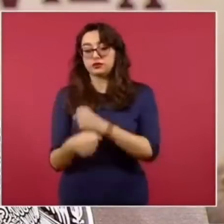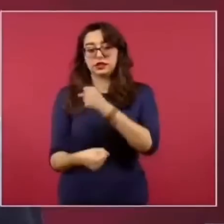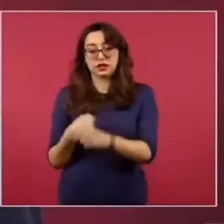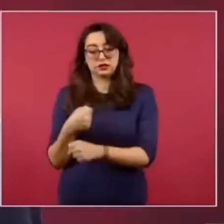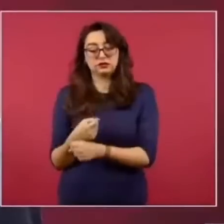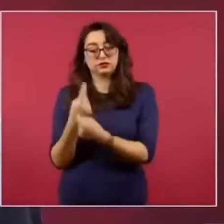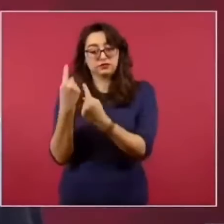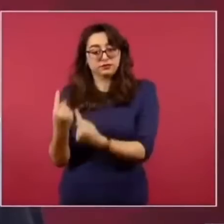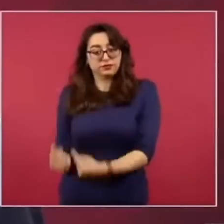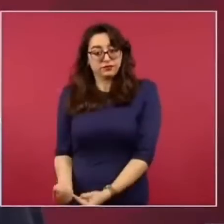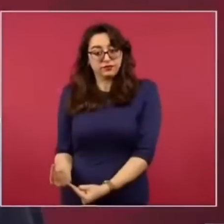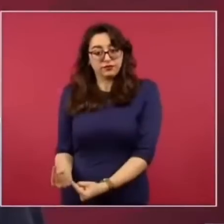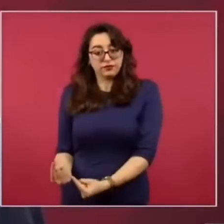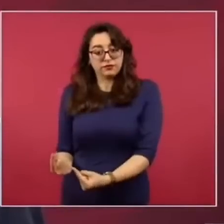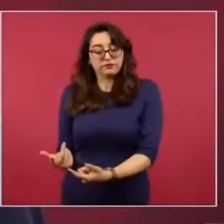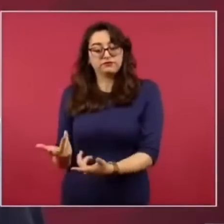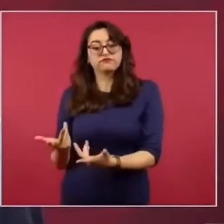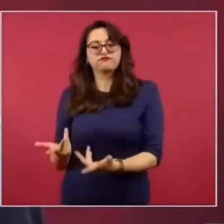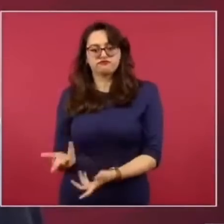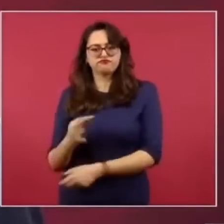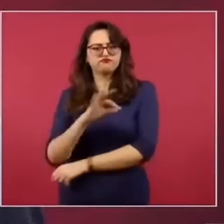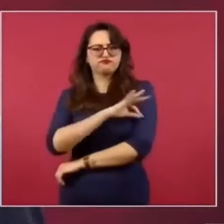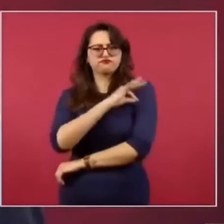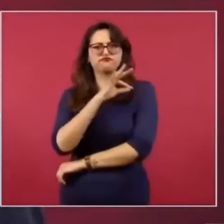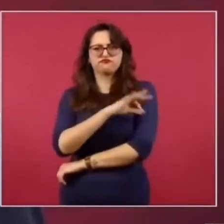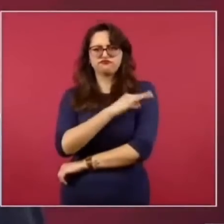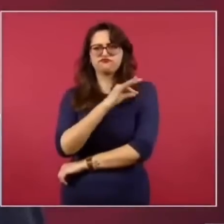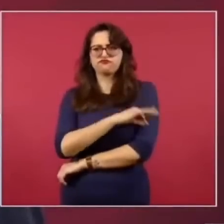tenemos activos los puestos de vacunación y seguimos